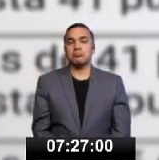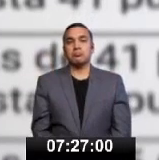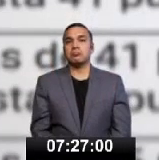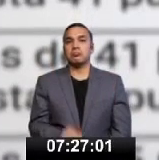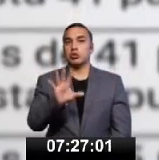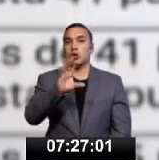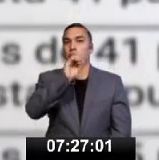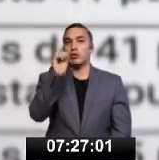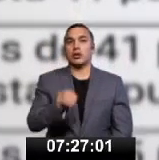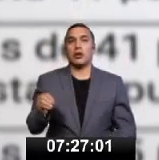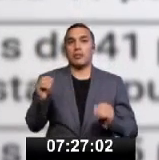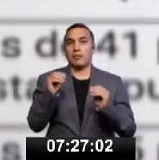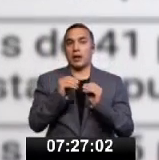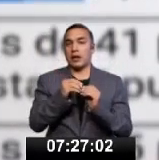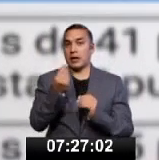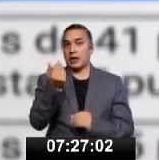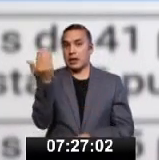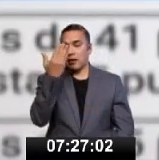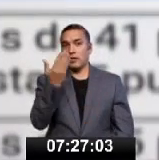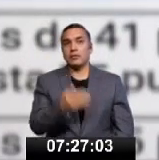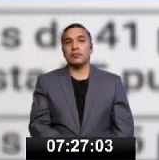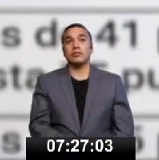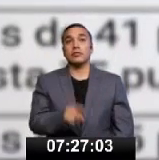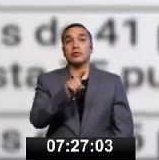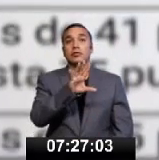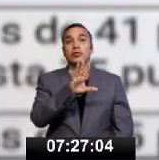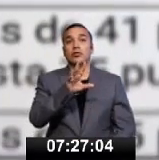el 5% del valor del televisor más